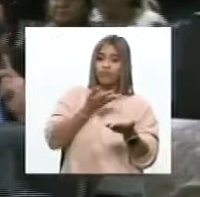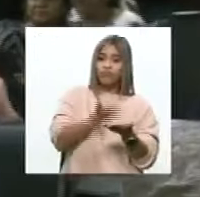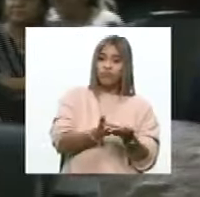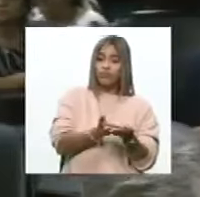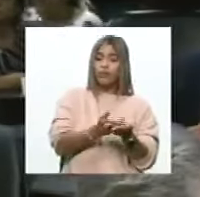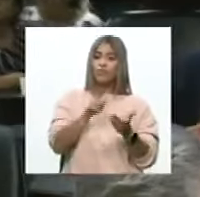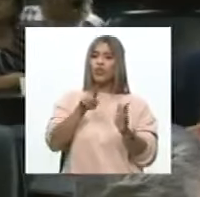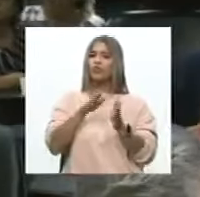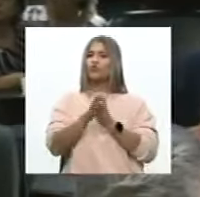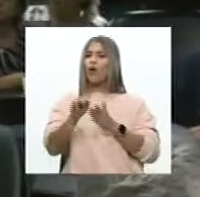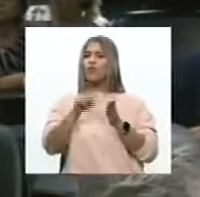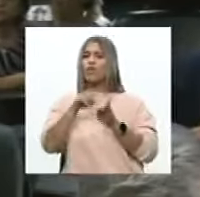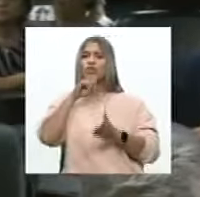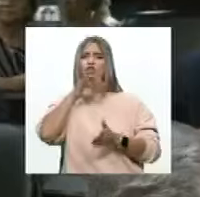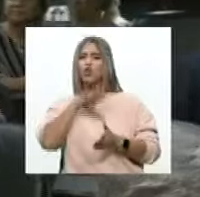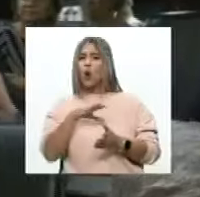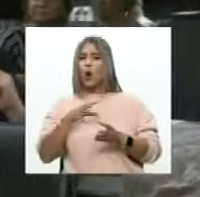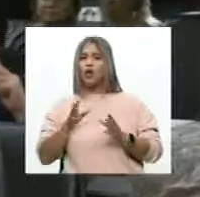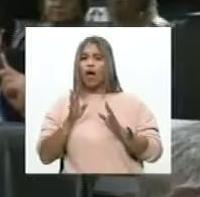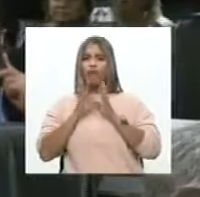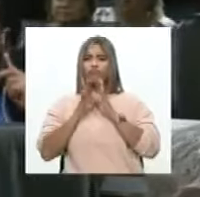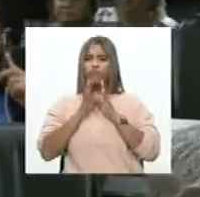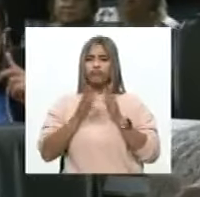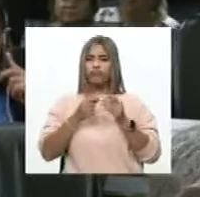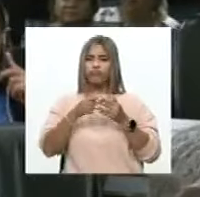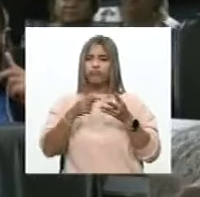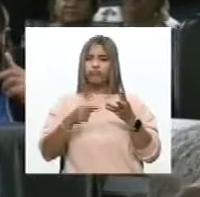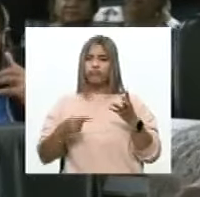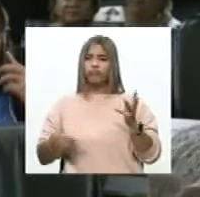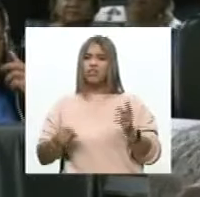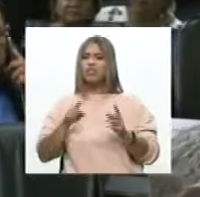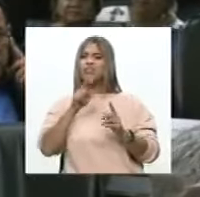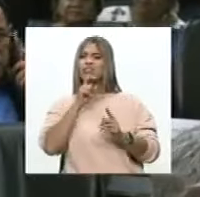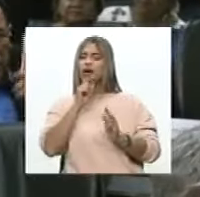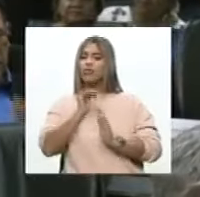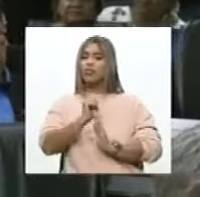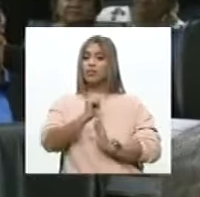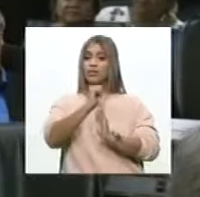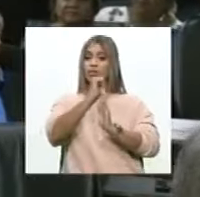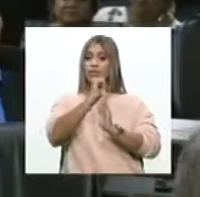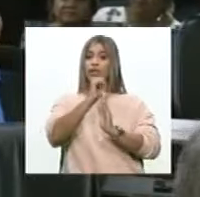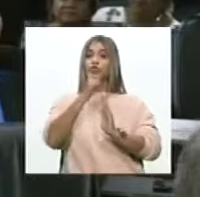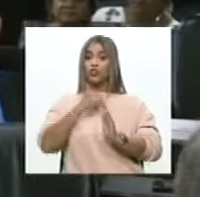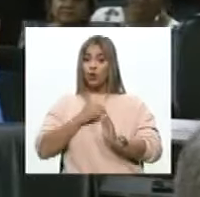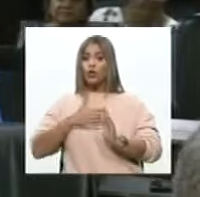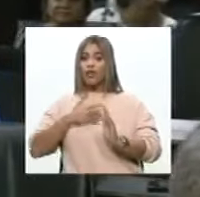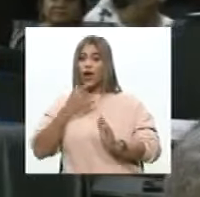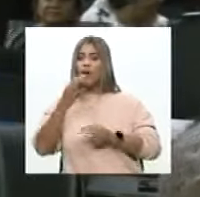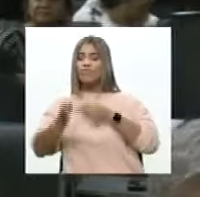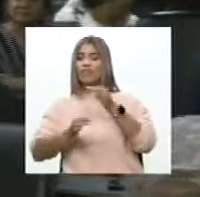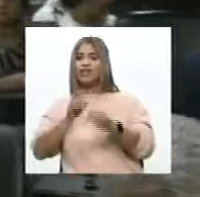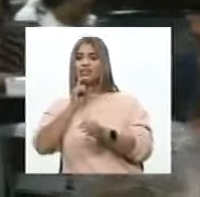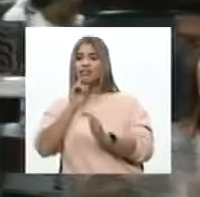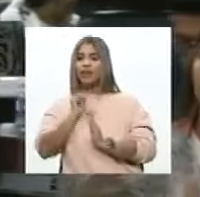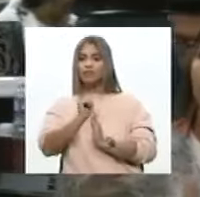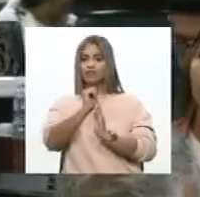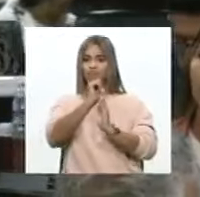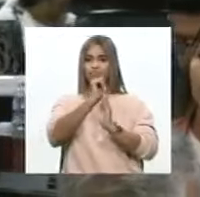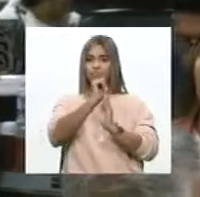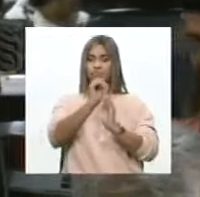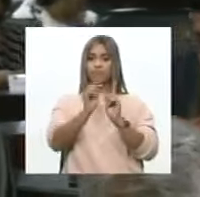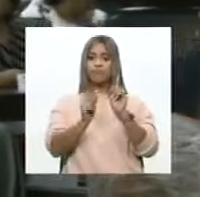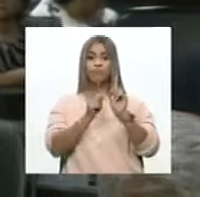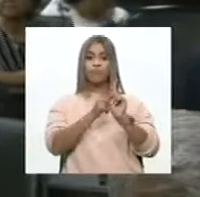se contaban sobre un líder. Y hoy quiero hablar en este momento de ese líder, que es el